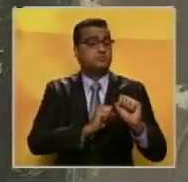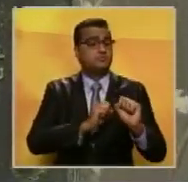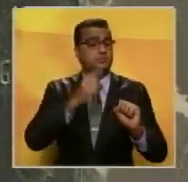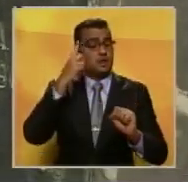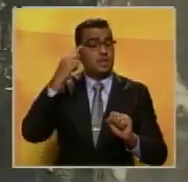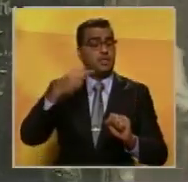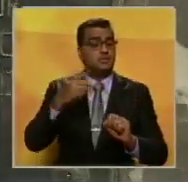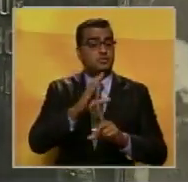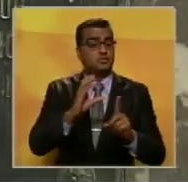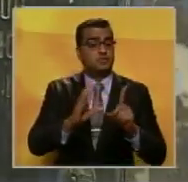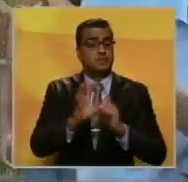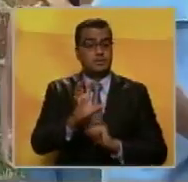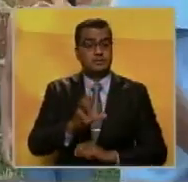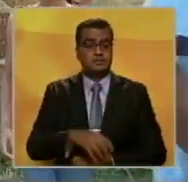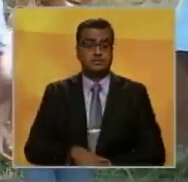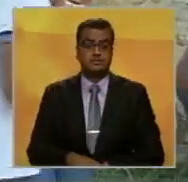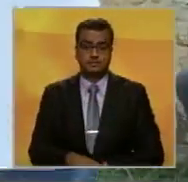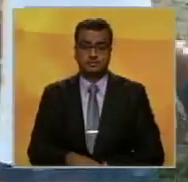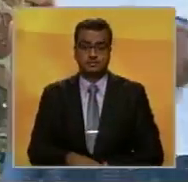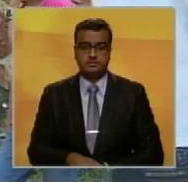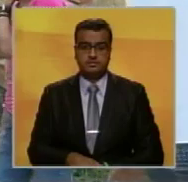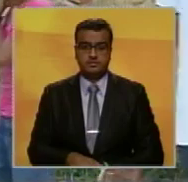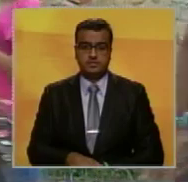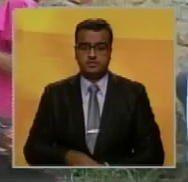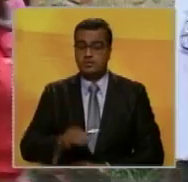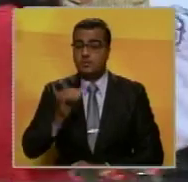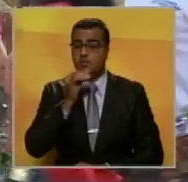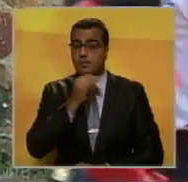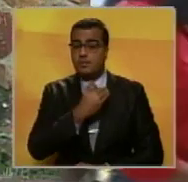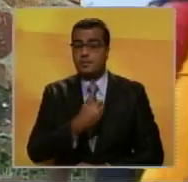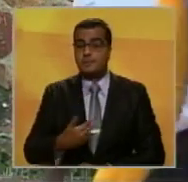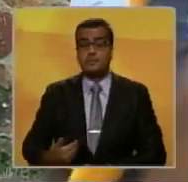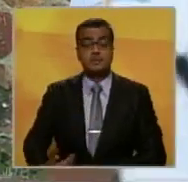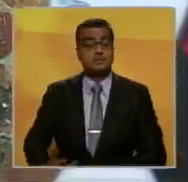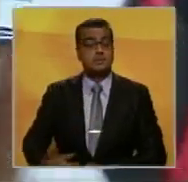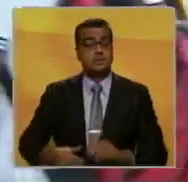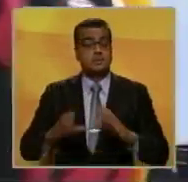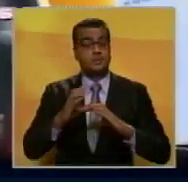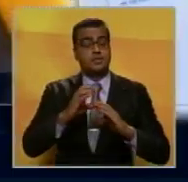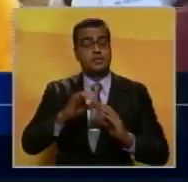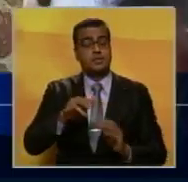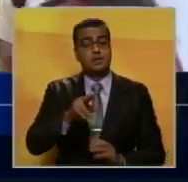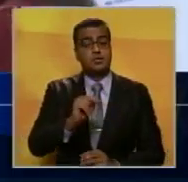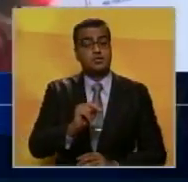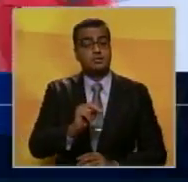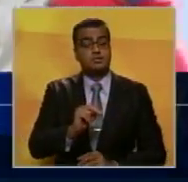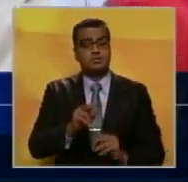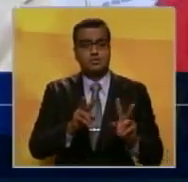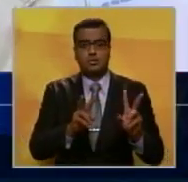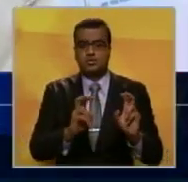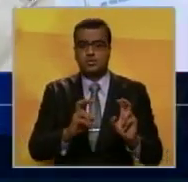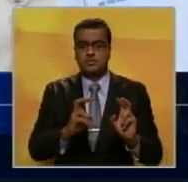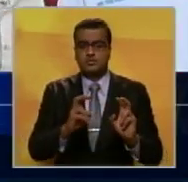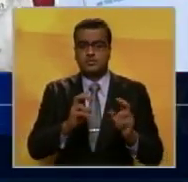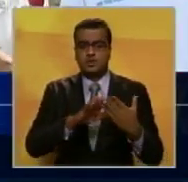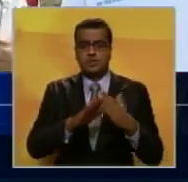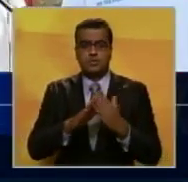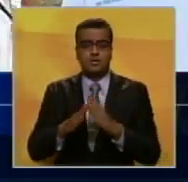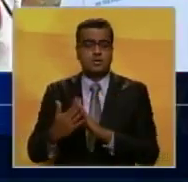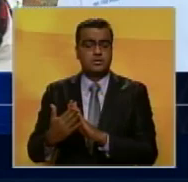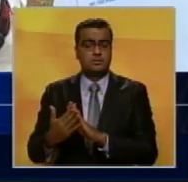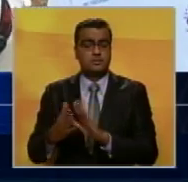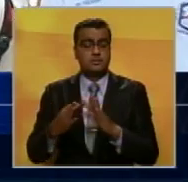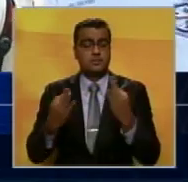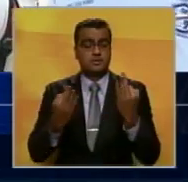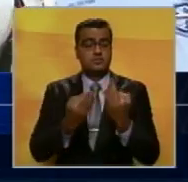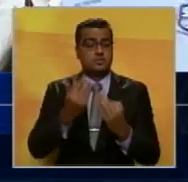tradiciones culturales del país. Informó el presidente de Conatel que en el mes de junio entregará 2 nuevas emisoras comunitarias en los municipios